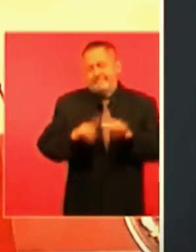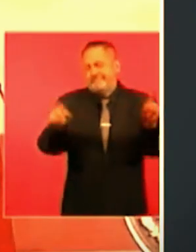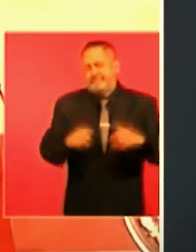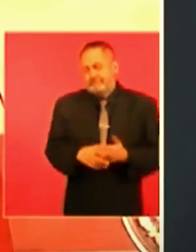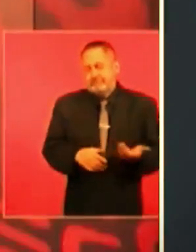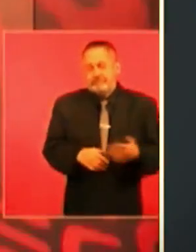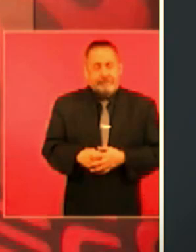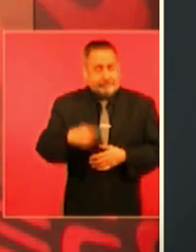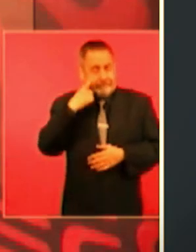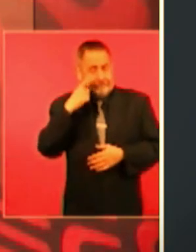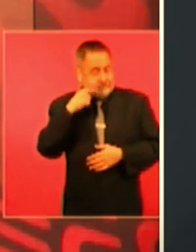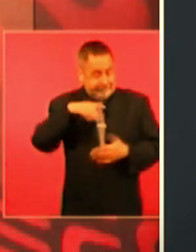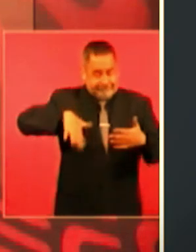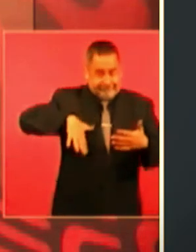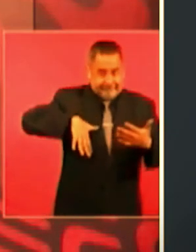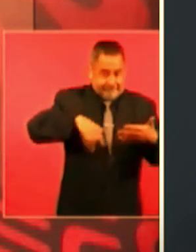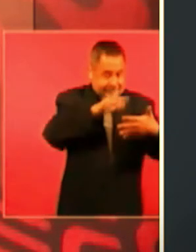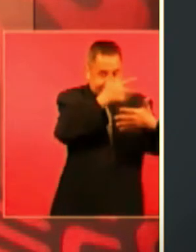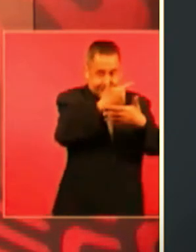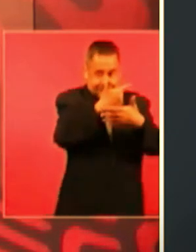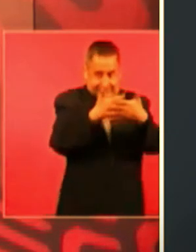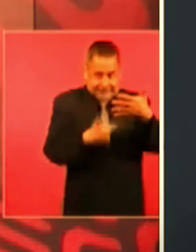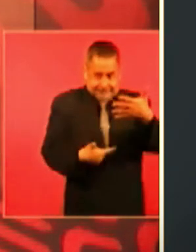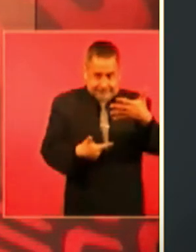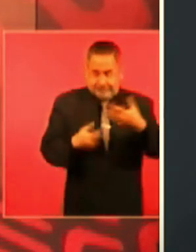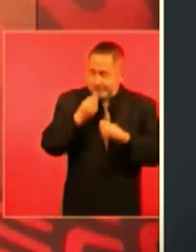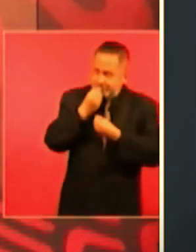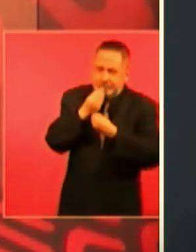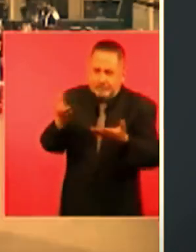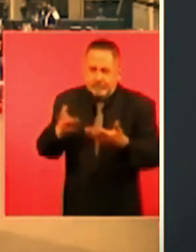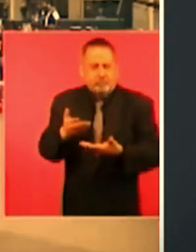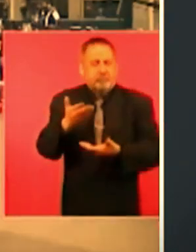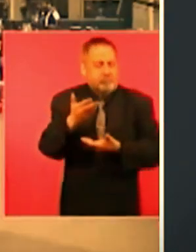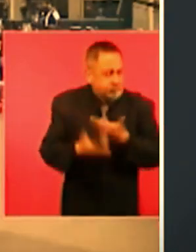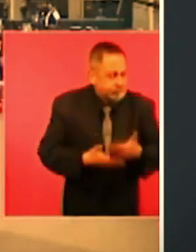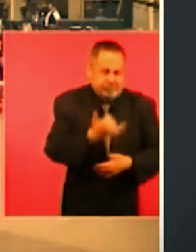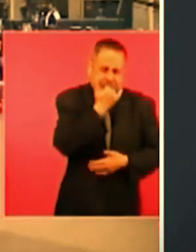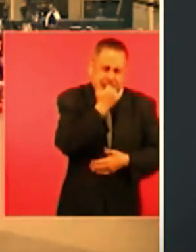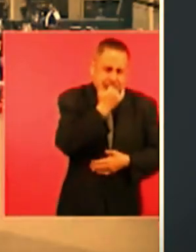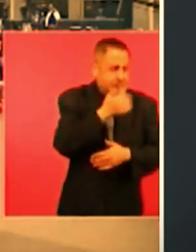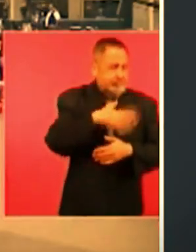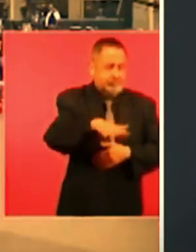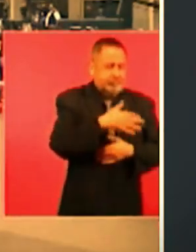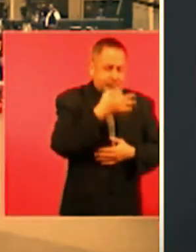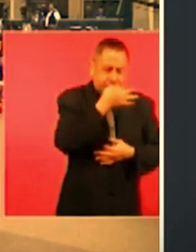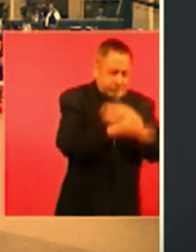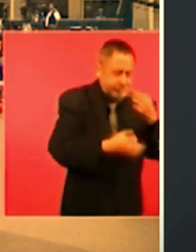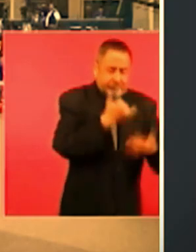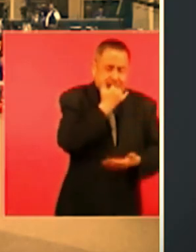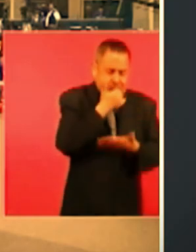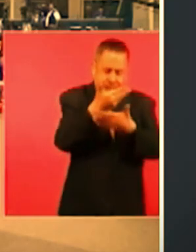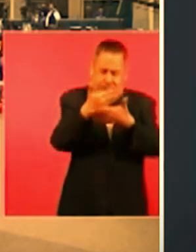absolutamente nada. Argentina tiene otros problemas, otros temas, y insisto, ellos no están en proceso electoral ahorita. Entonces esa narrativa